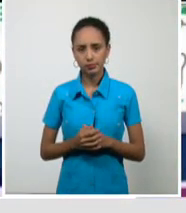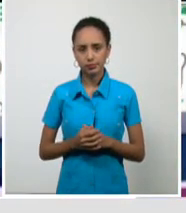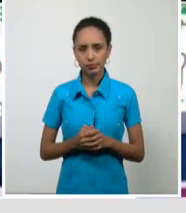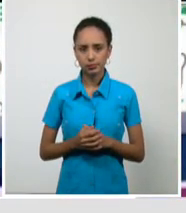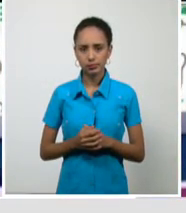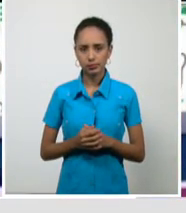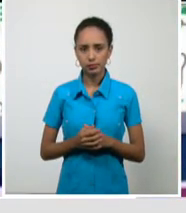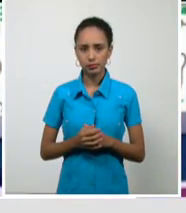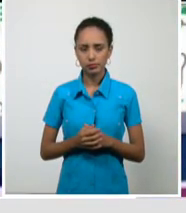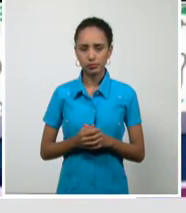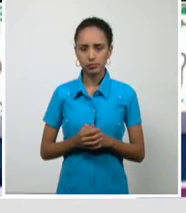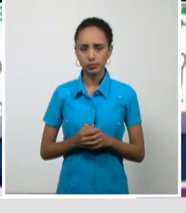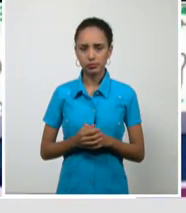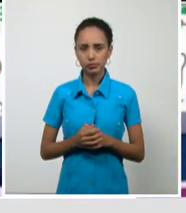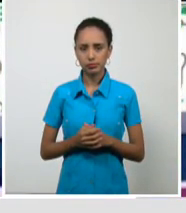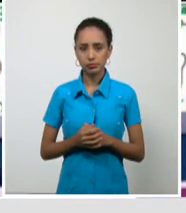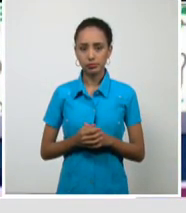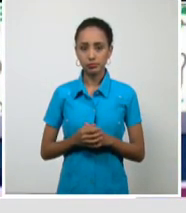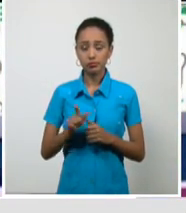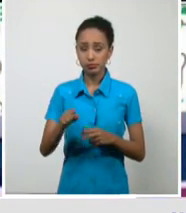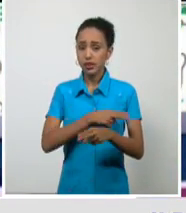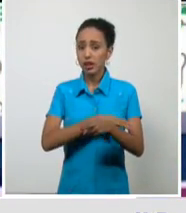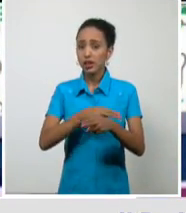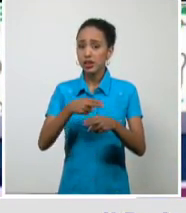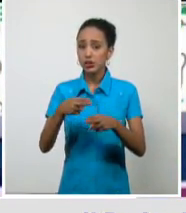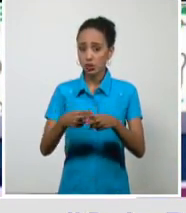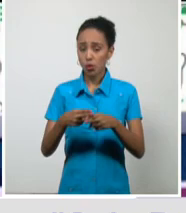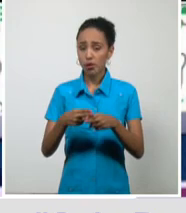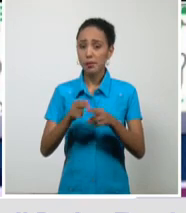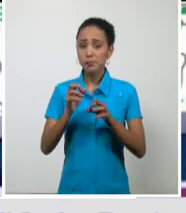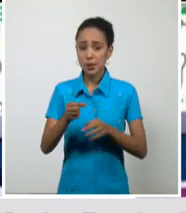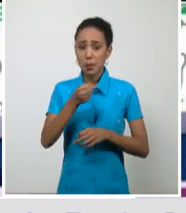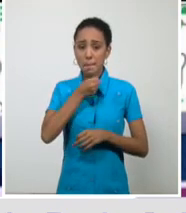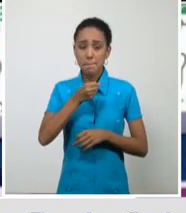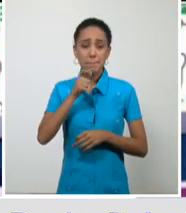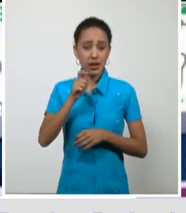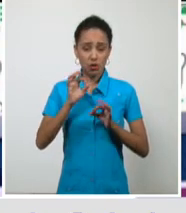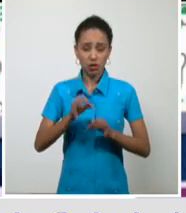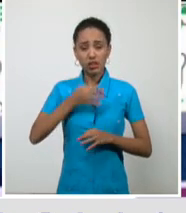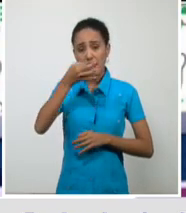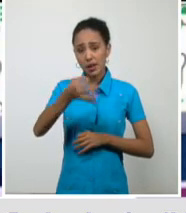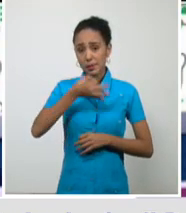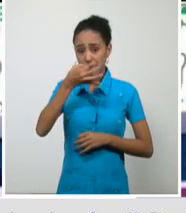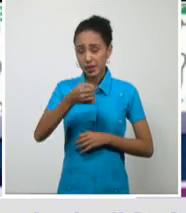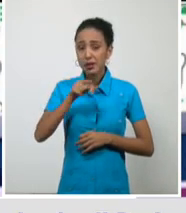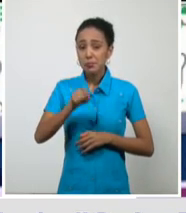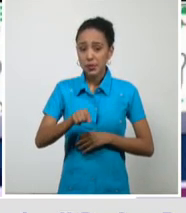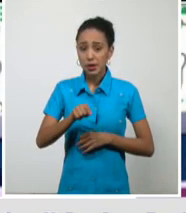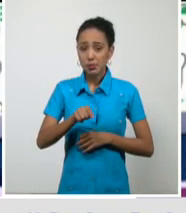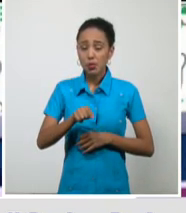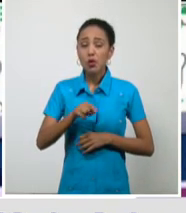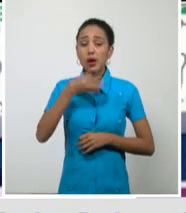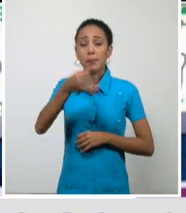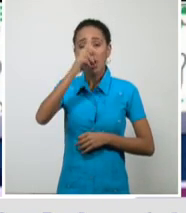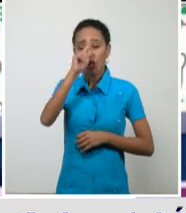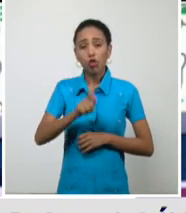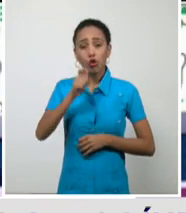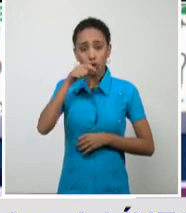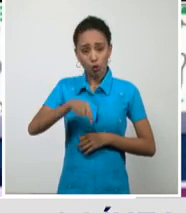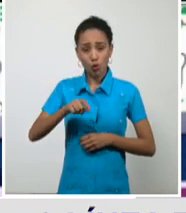Desde las... Bueno, esta historia de Yanni López Brito corrobora lo que bien decía el doctor Francisco Durán en su conferencia